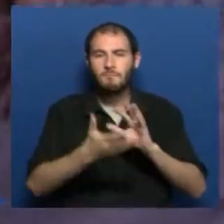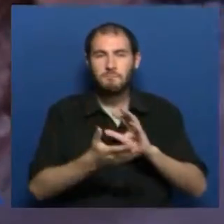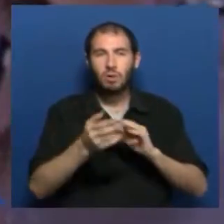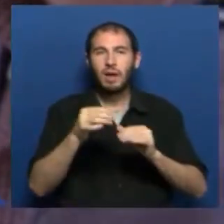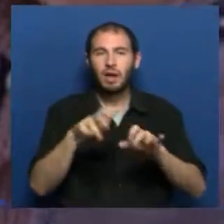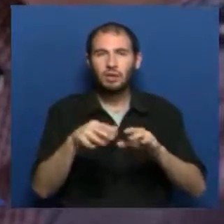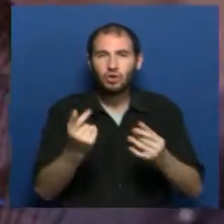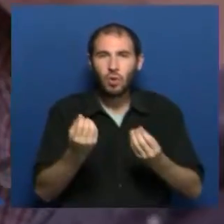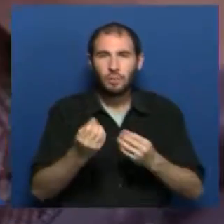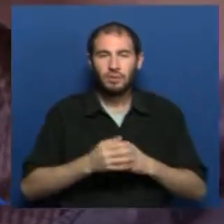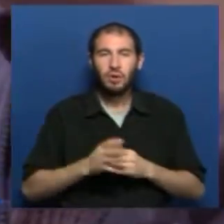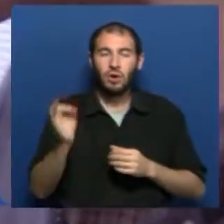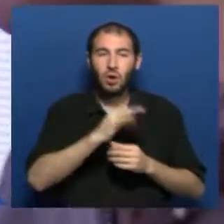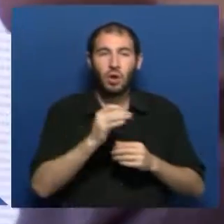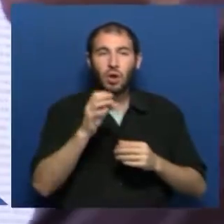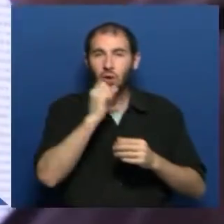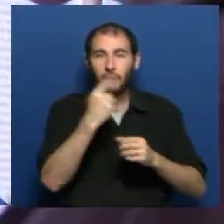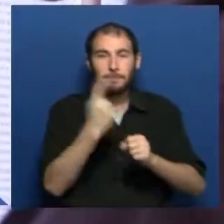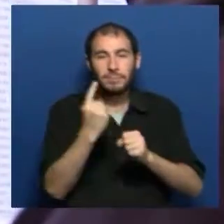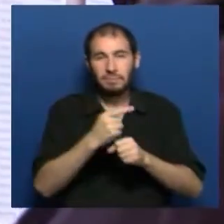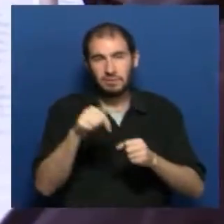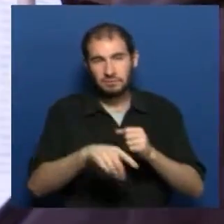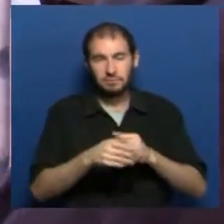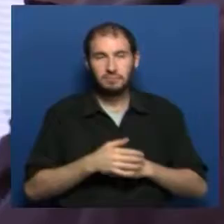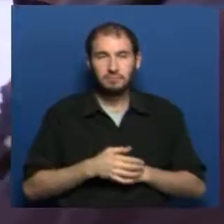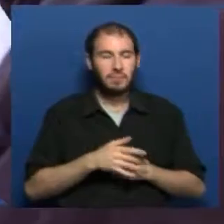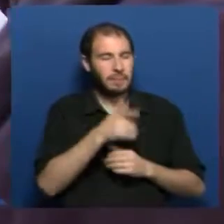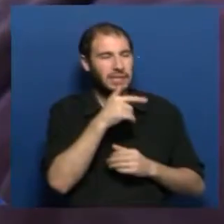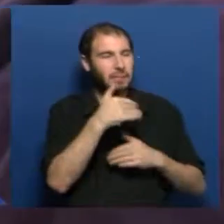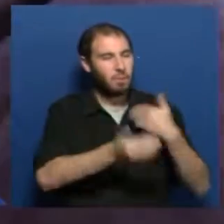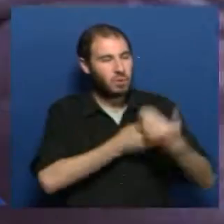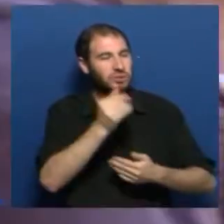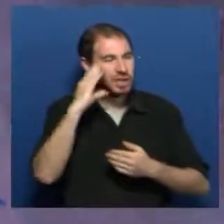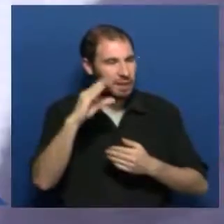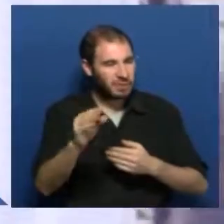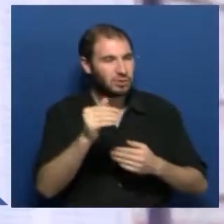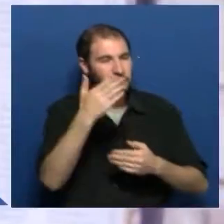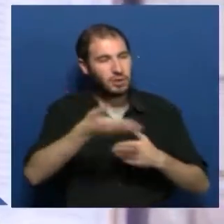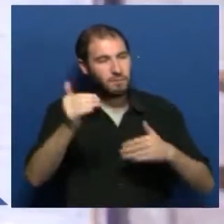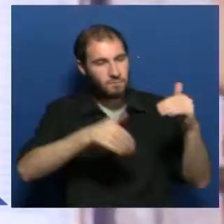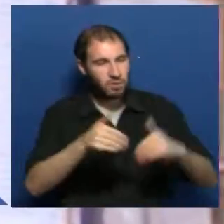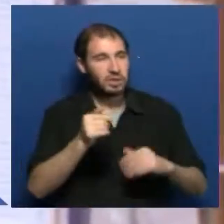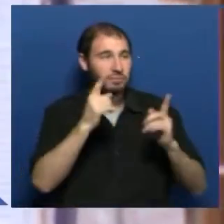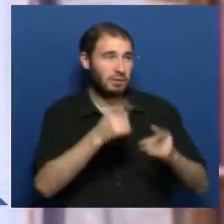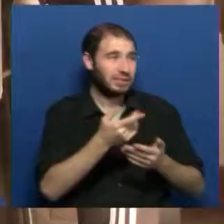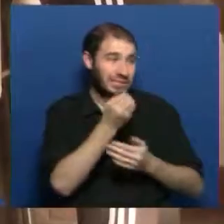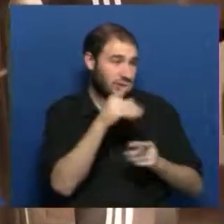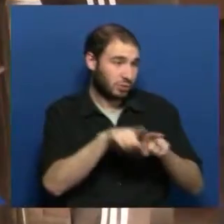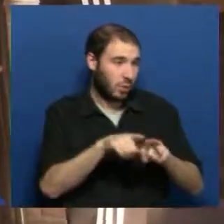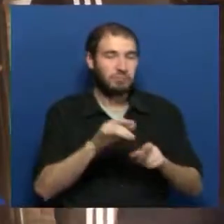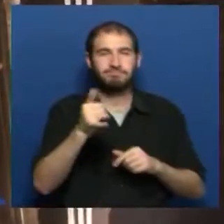que se va a utilizar o el código fuente, como se denomina. Me imagino también un proceso de capacitación a los electores como ocurrió en Santa Rosa,